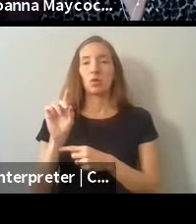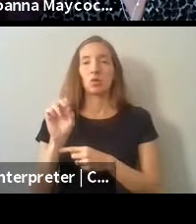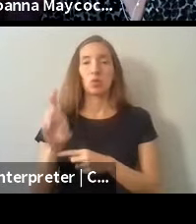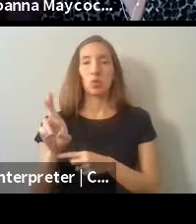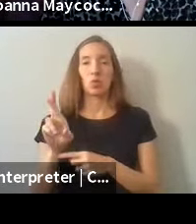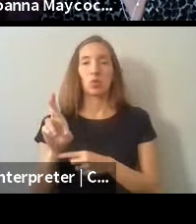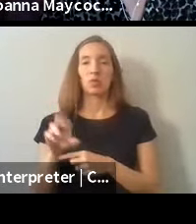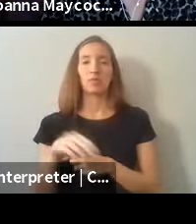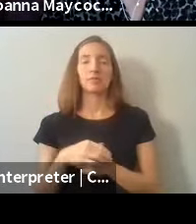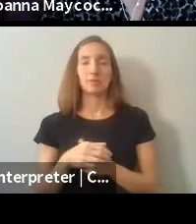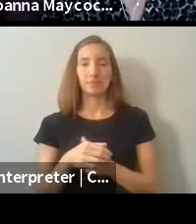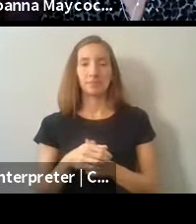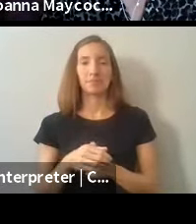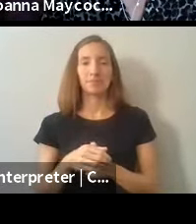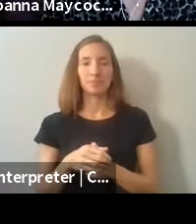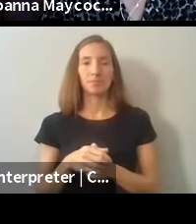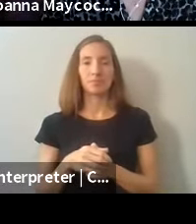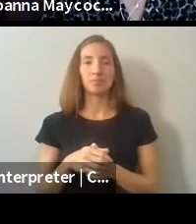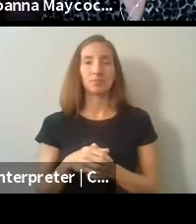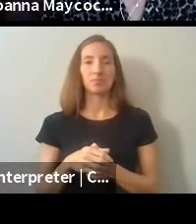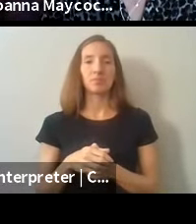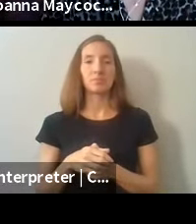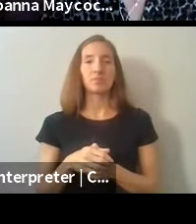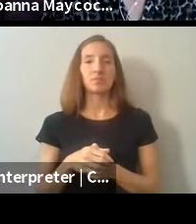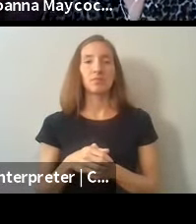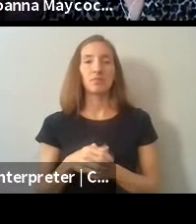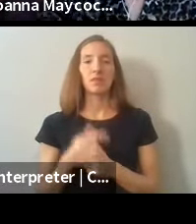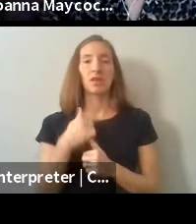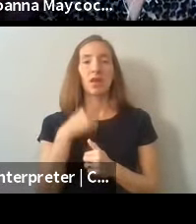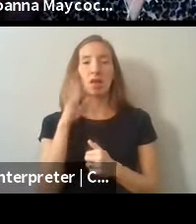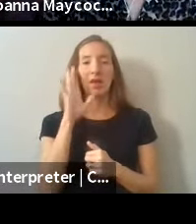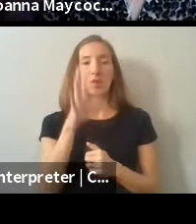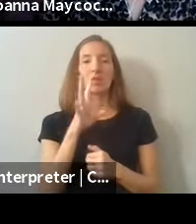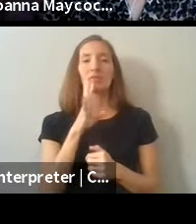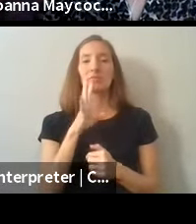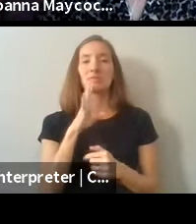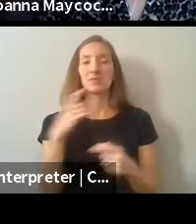Spanish, I will speak Spanish in my mother tongue.